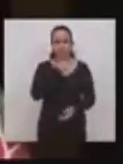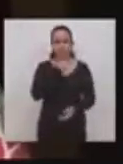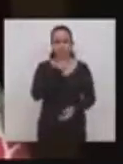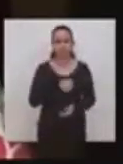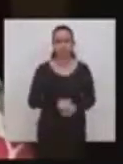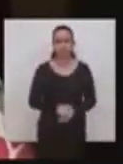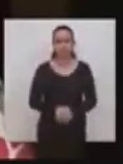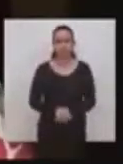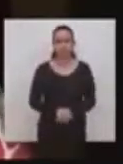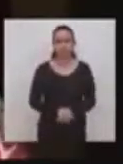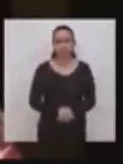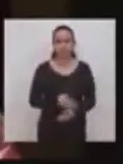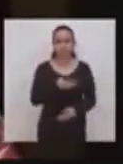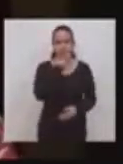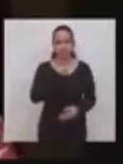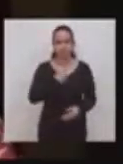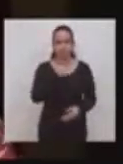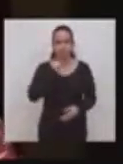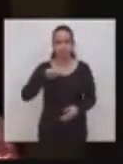ocupacional.